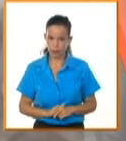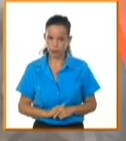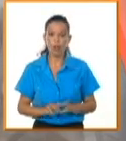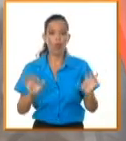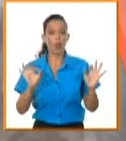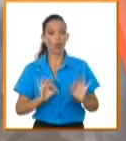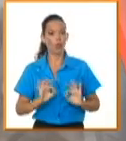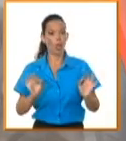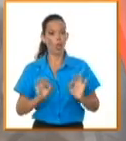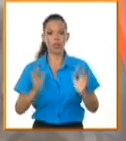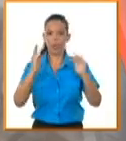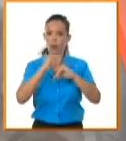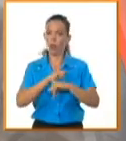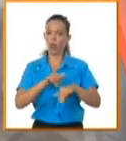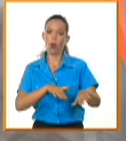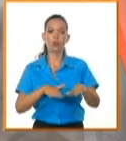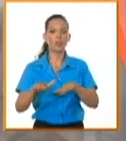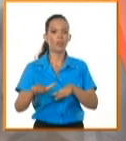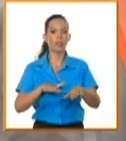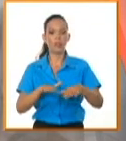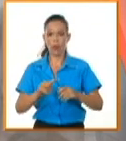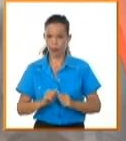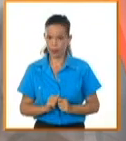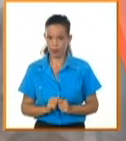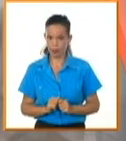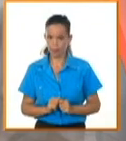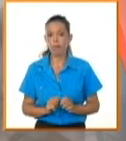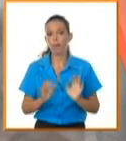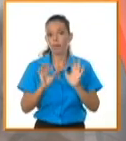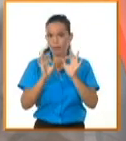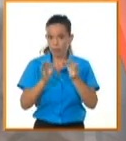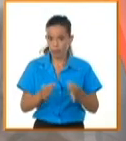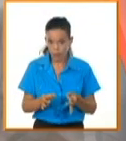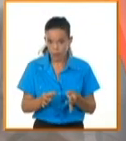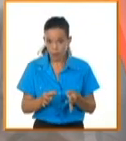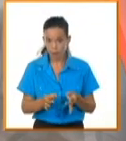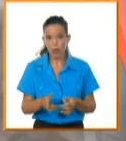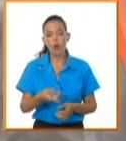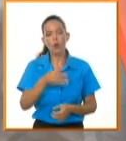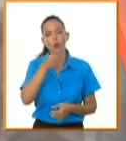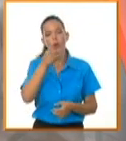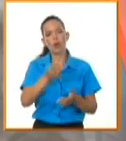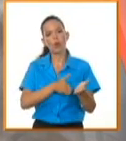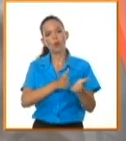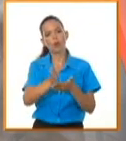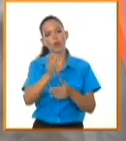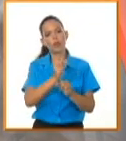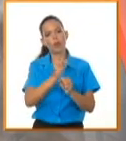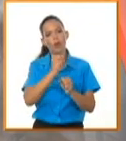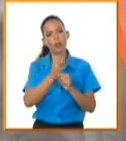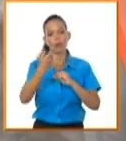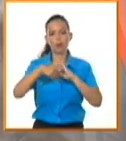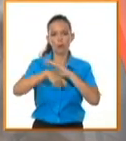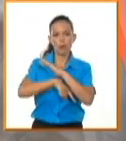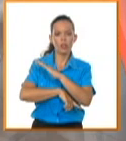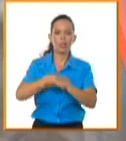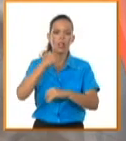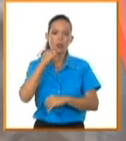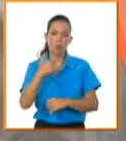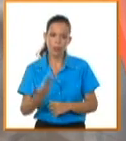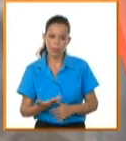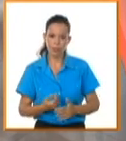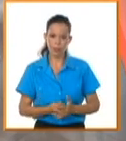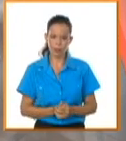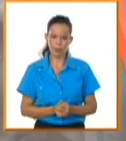de punto de vista las condiciones y por lo tanto ahí donde pensamos que debemos trabajar más es decir yo creo que aquí no es que nosotros